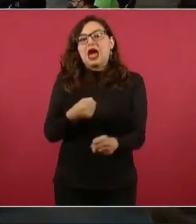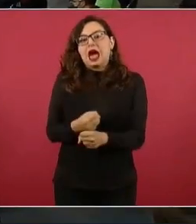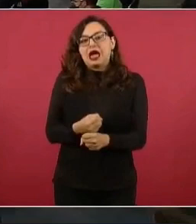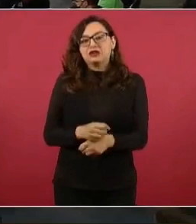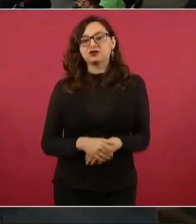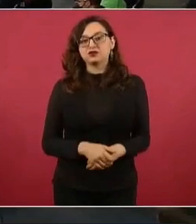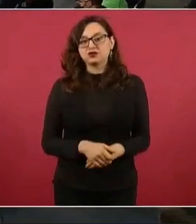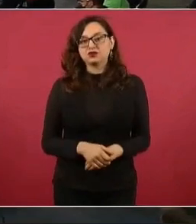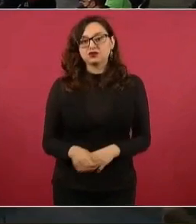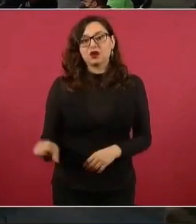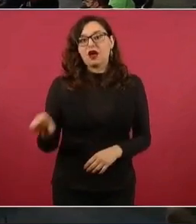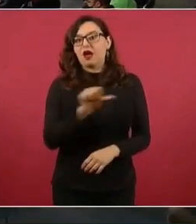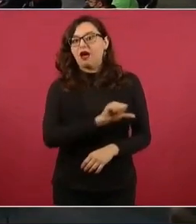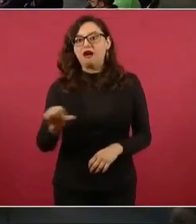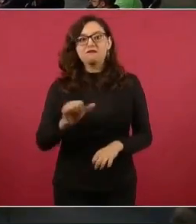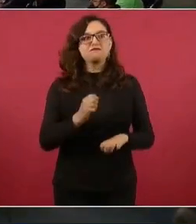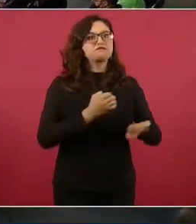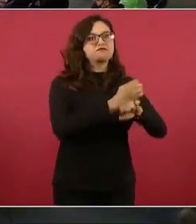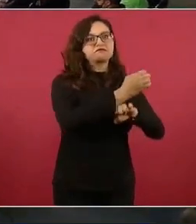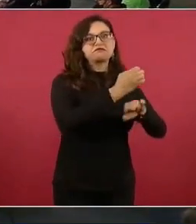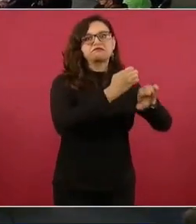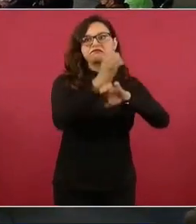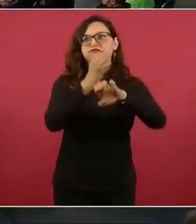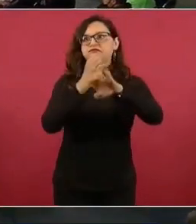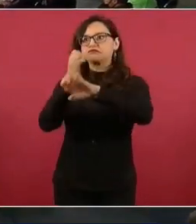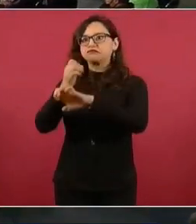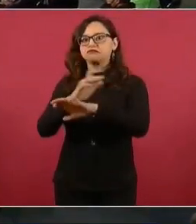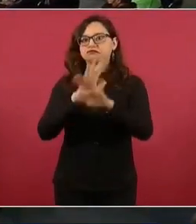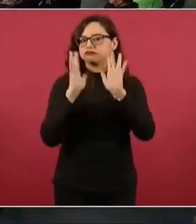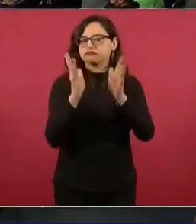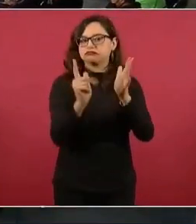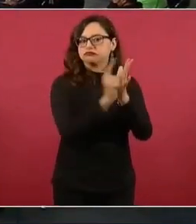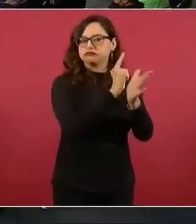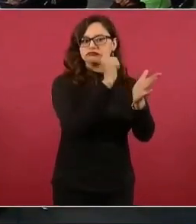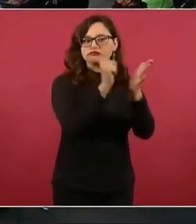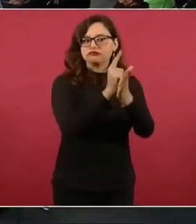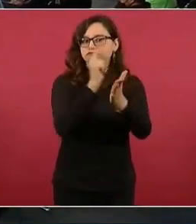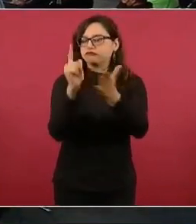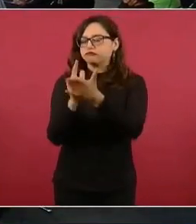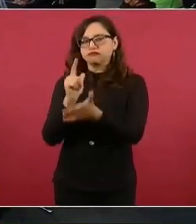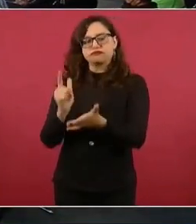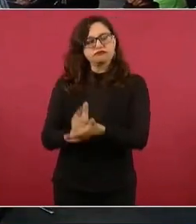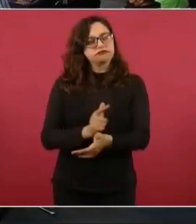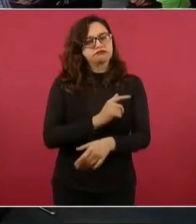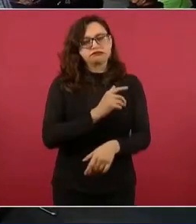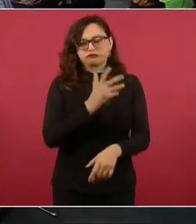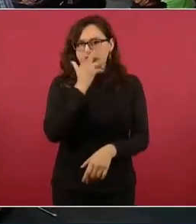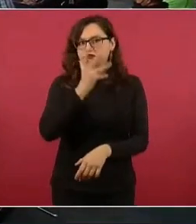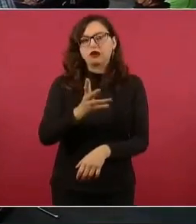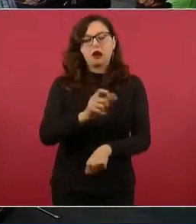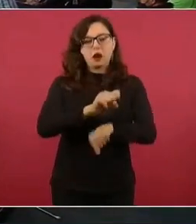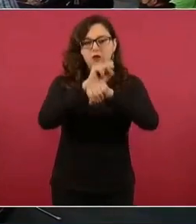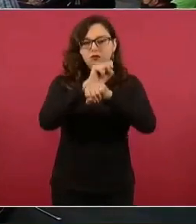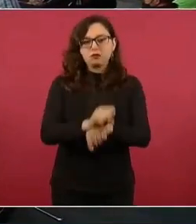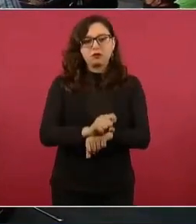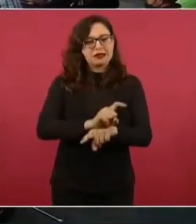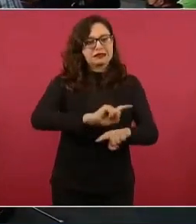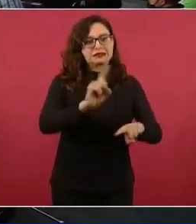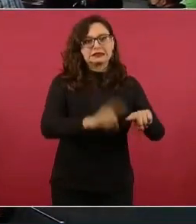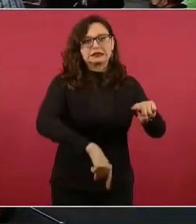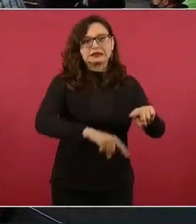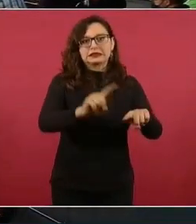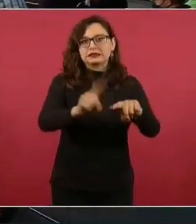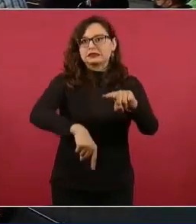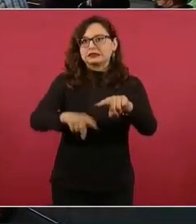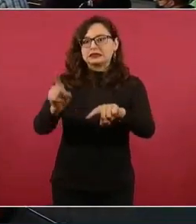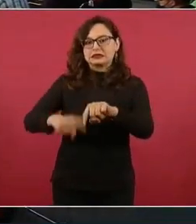para abolir las prácticas de peonaje, porque lo que